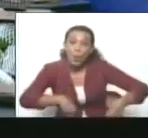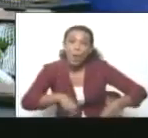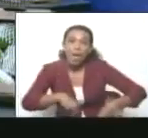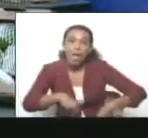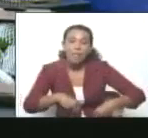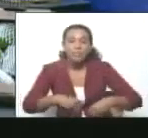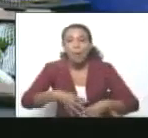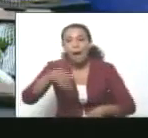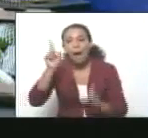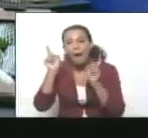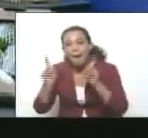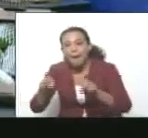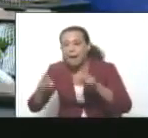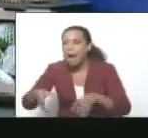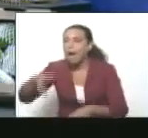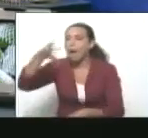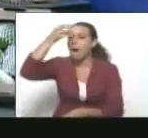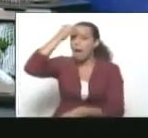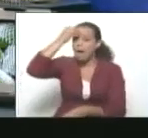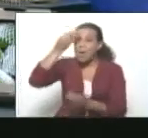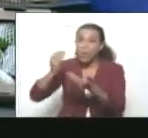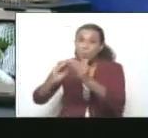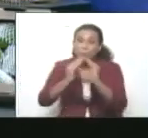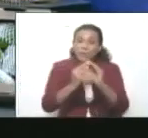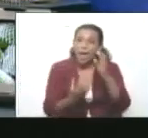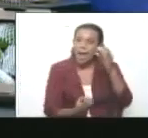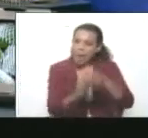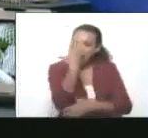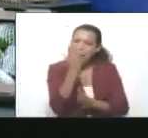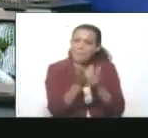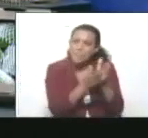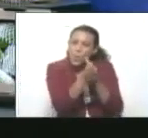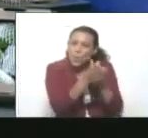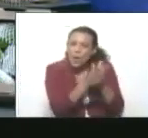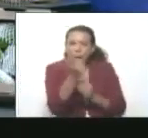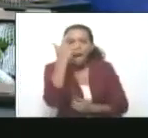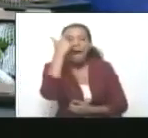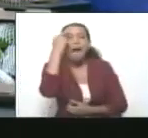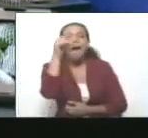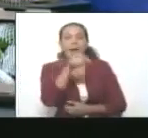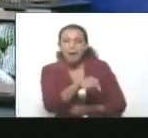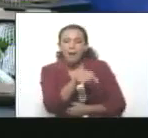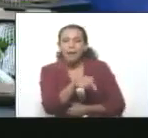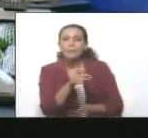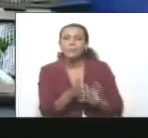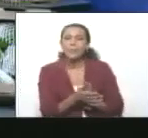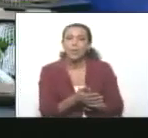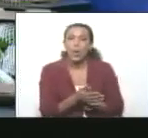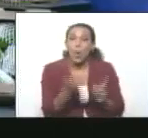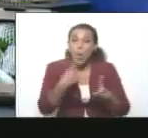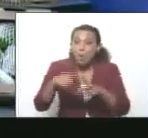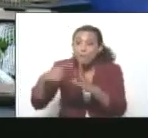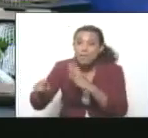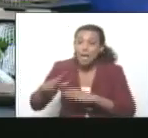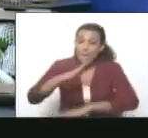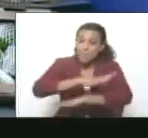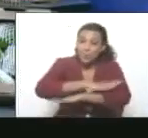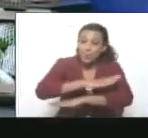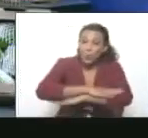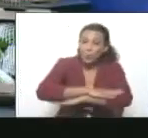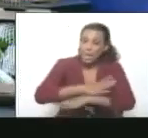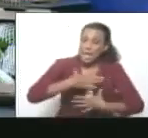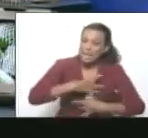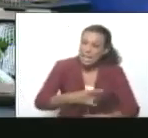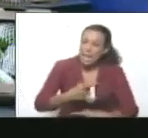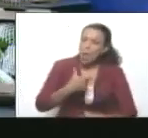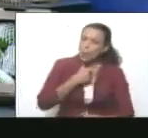de formación donde desde las comunidades, el emprendimiento, los distintos actores del área del